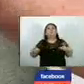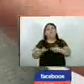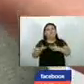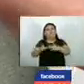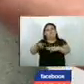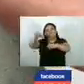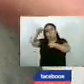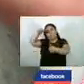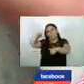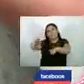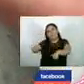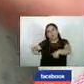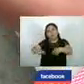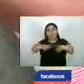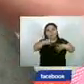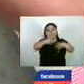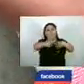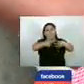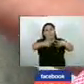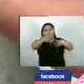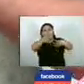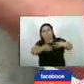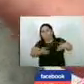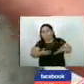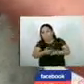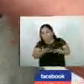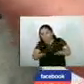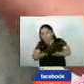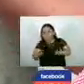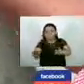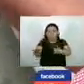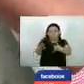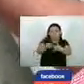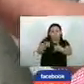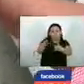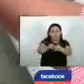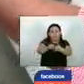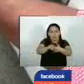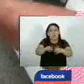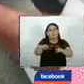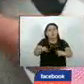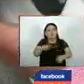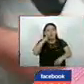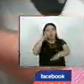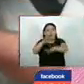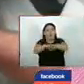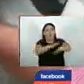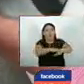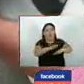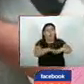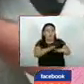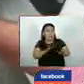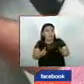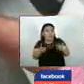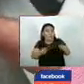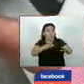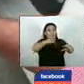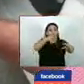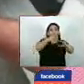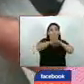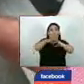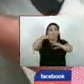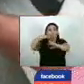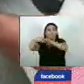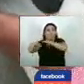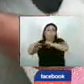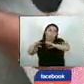avalando dentro de la ley aplicar sanciones a través de medios tecnológicos y que serán notificados a través de correo